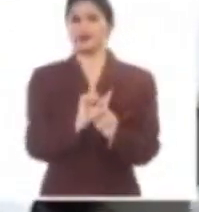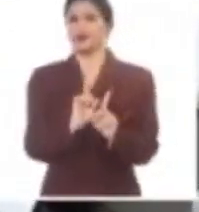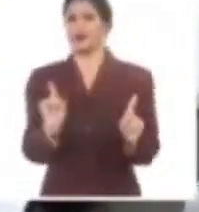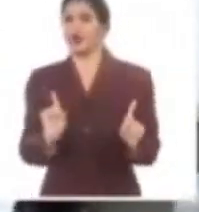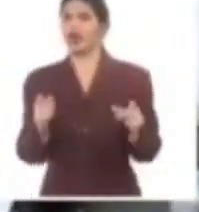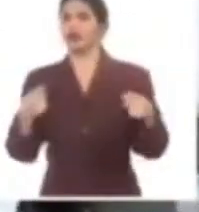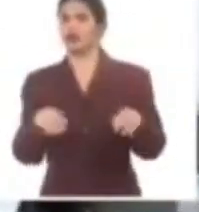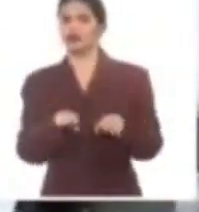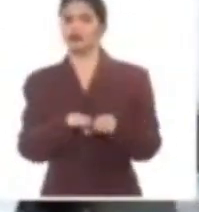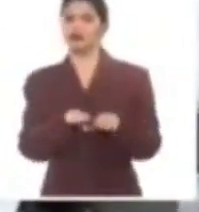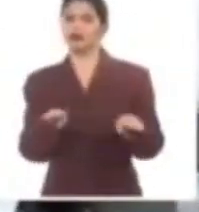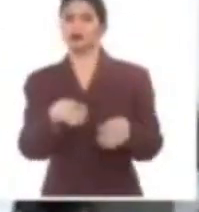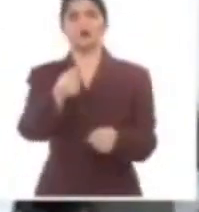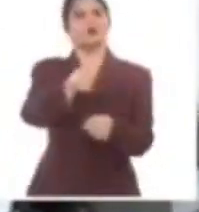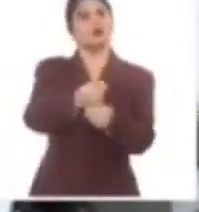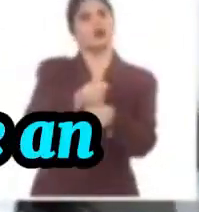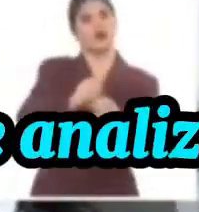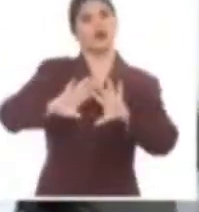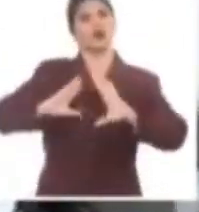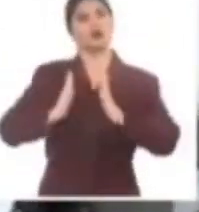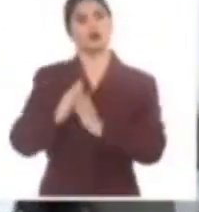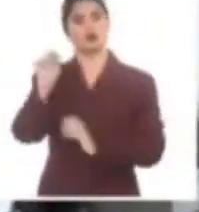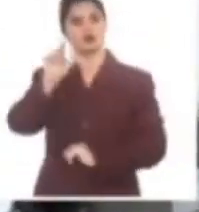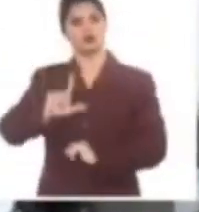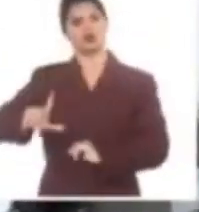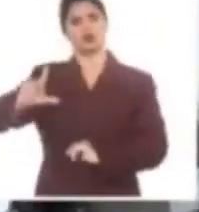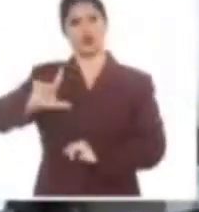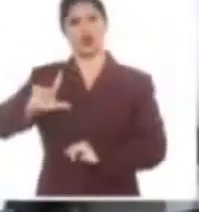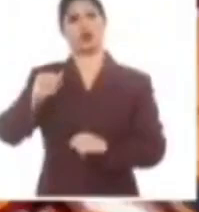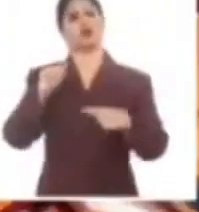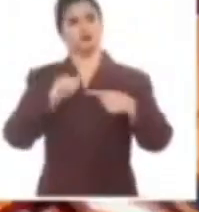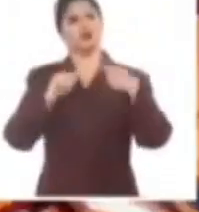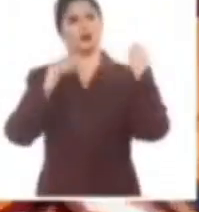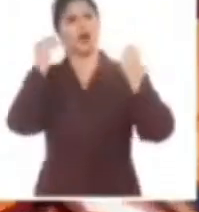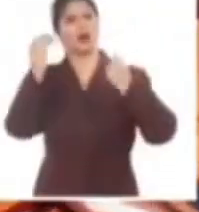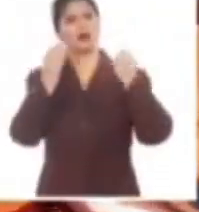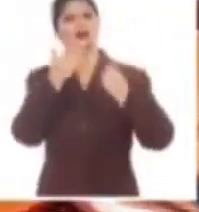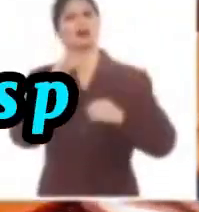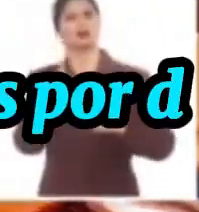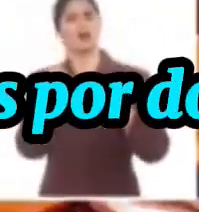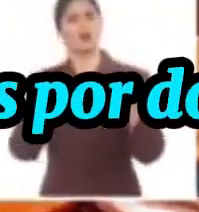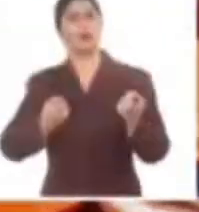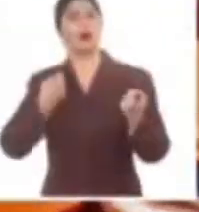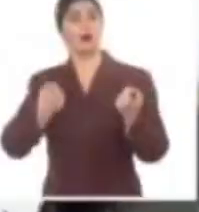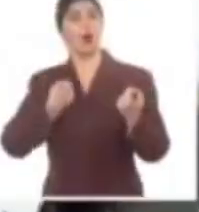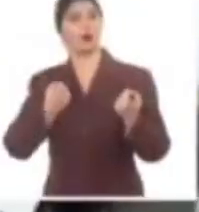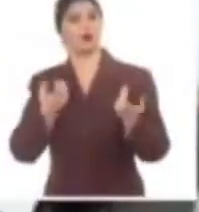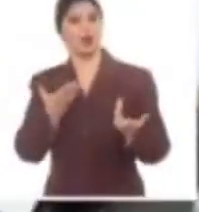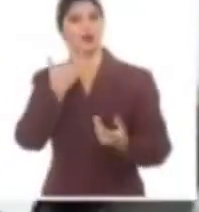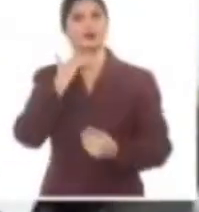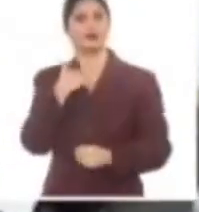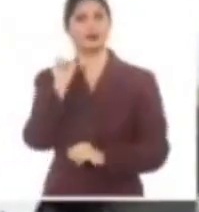lo... Entonces, eso es lo primero que nosotros tenemos que analizar. ¿Cómo nosotros vamos a enfrentar eso? Que es por dos vías.